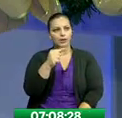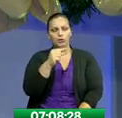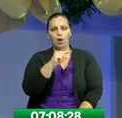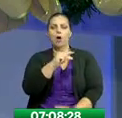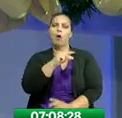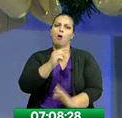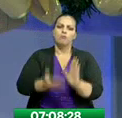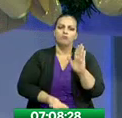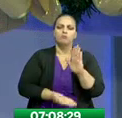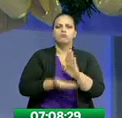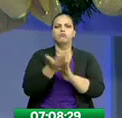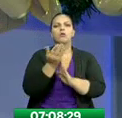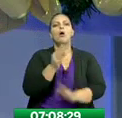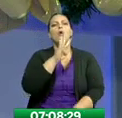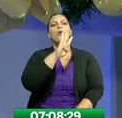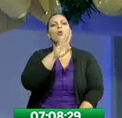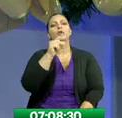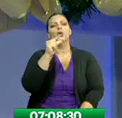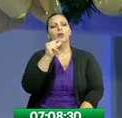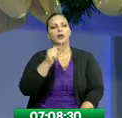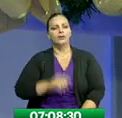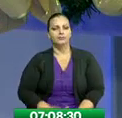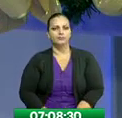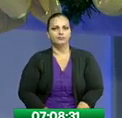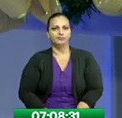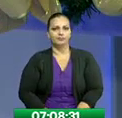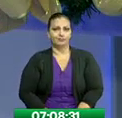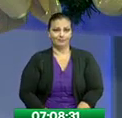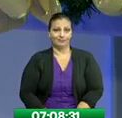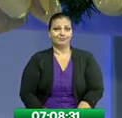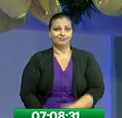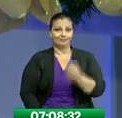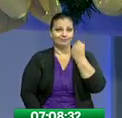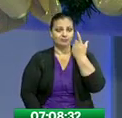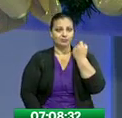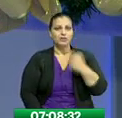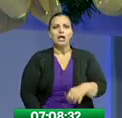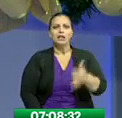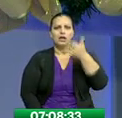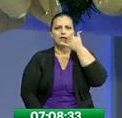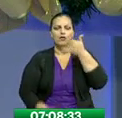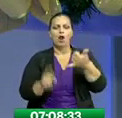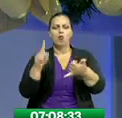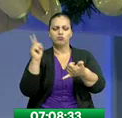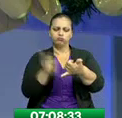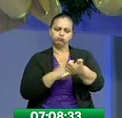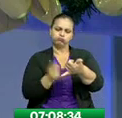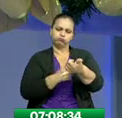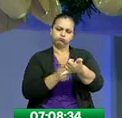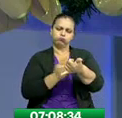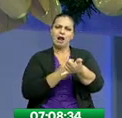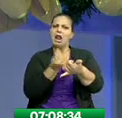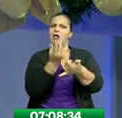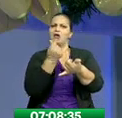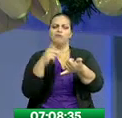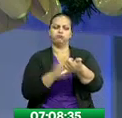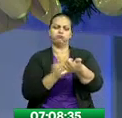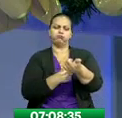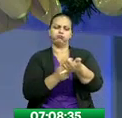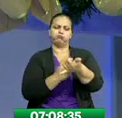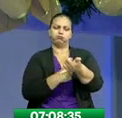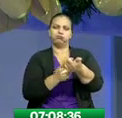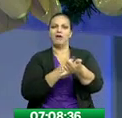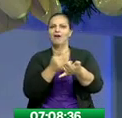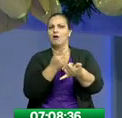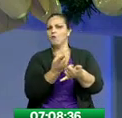4G, es que esos teléfonos tienen una tecnología de alta velocidad. Actualmente más de 600 parroquias tienen solo comunicación